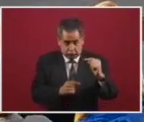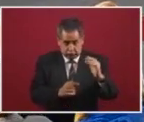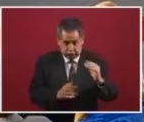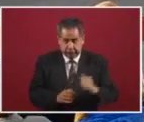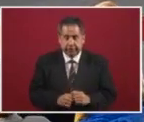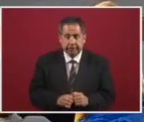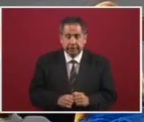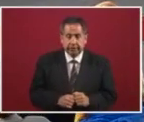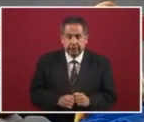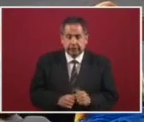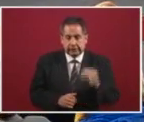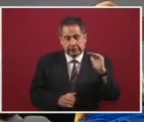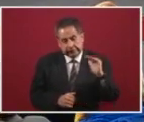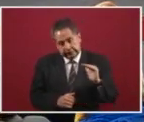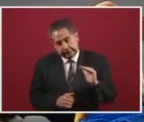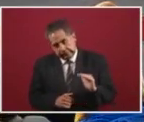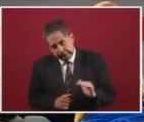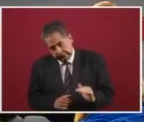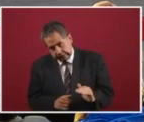¿a dónde llegamos?